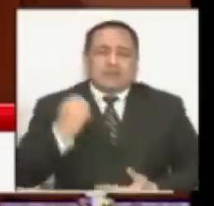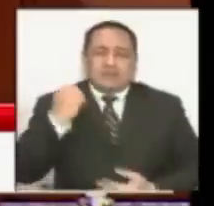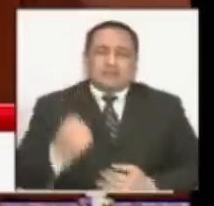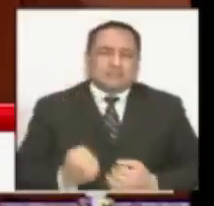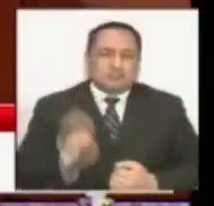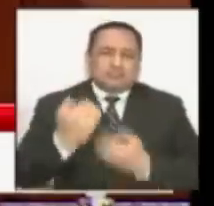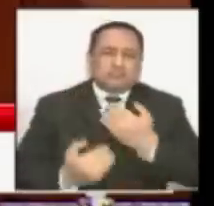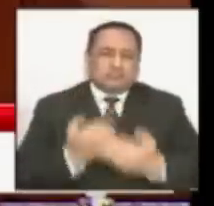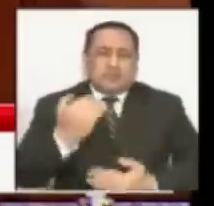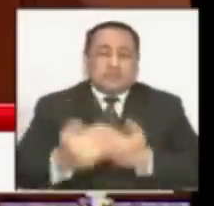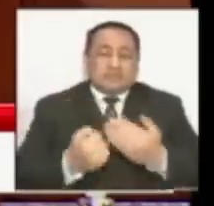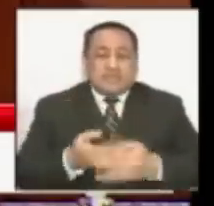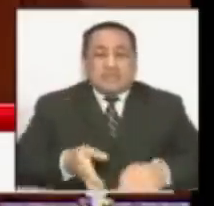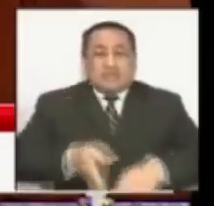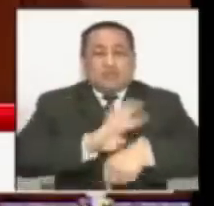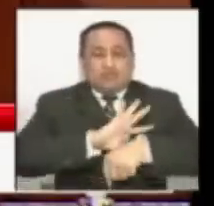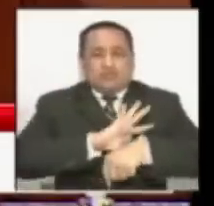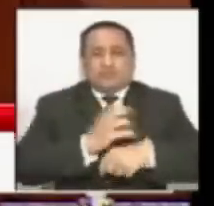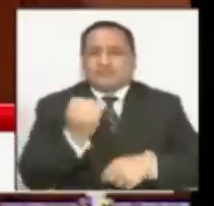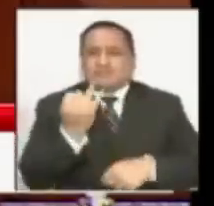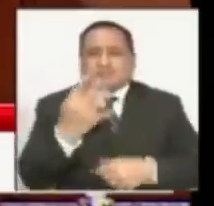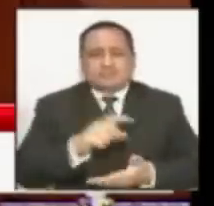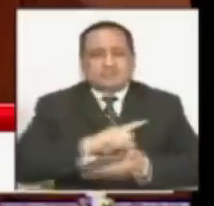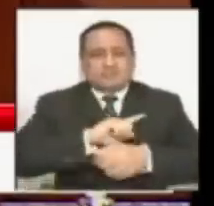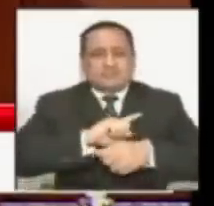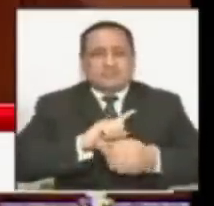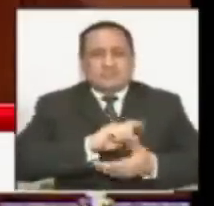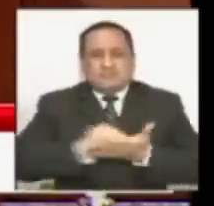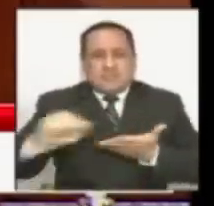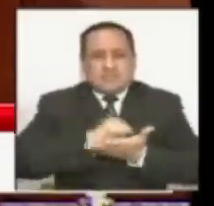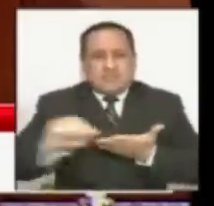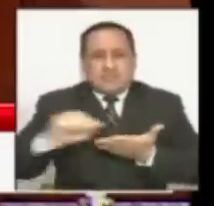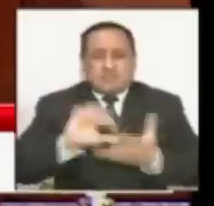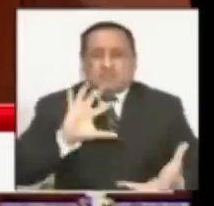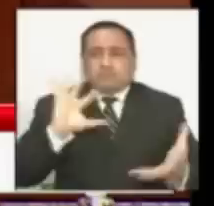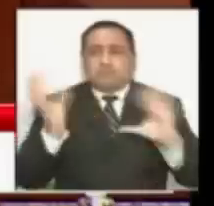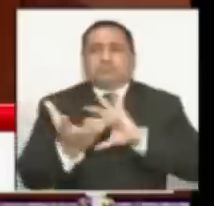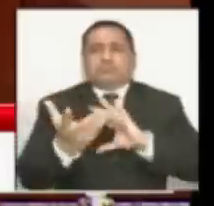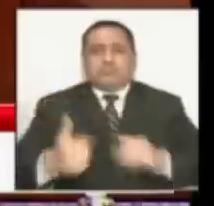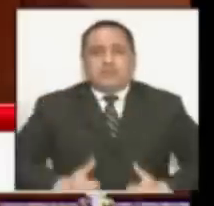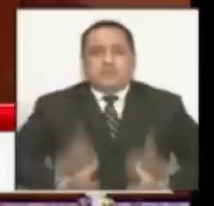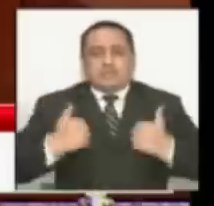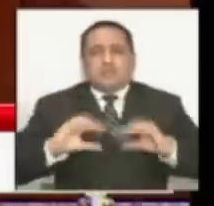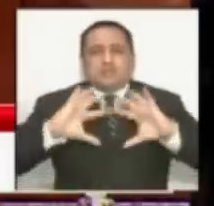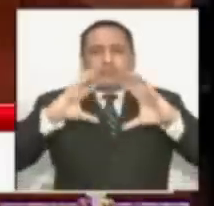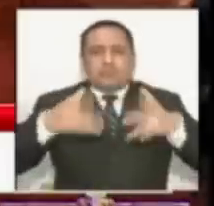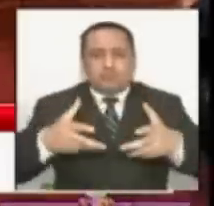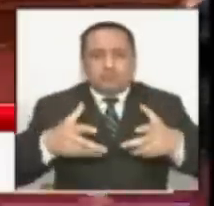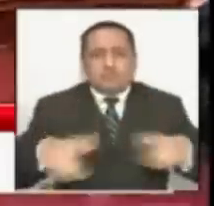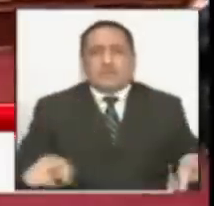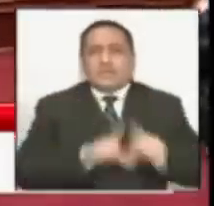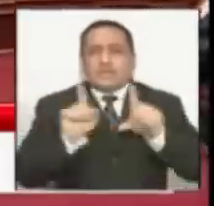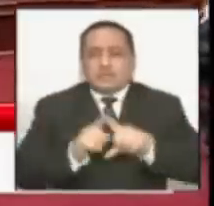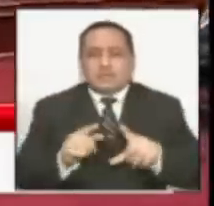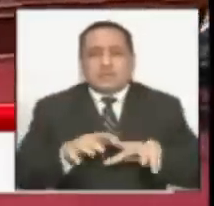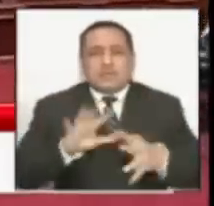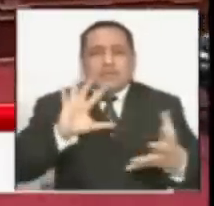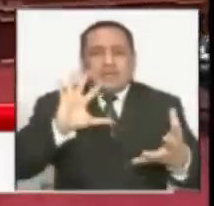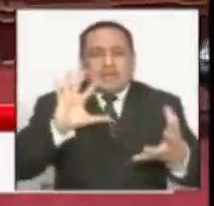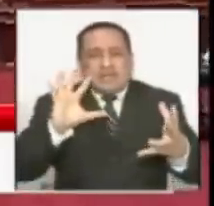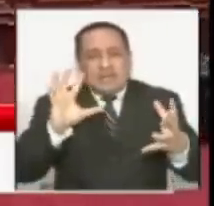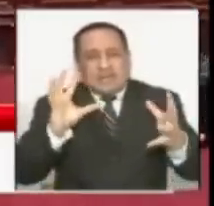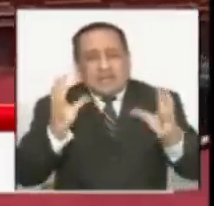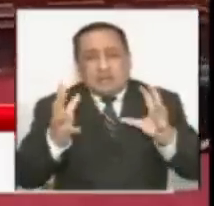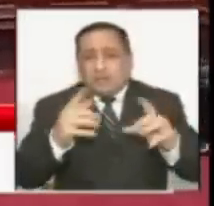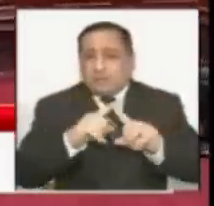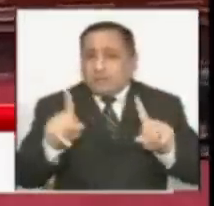que es esta pandemia, que en pocos meses nos trastornó la vida en todo el mundo, y de la catástrofe en cámara lenta, pero